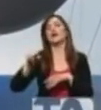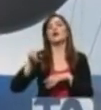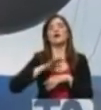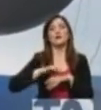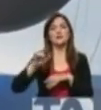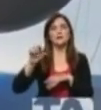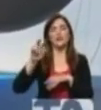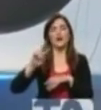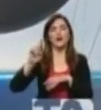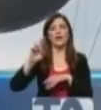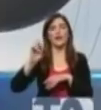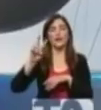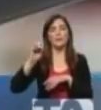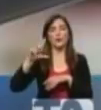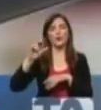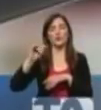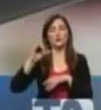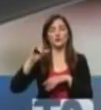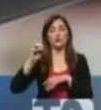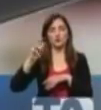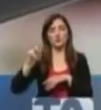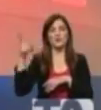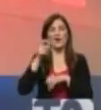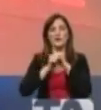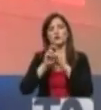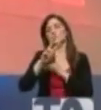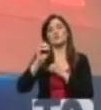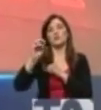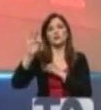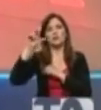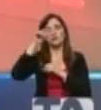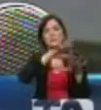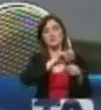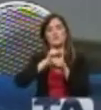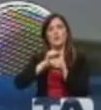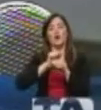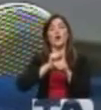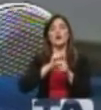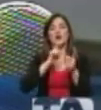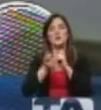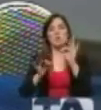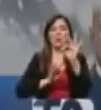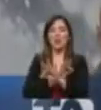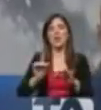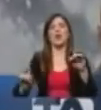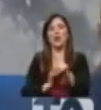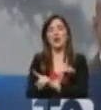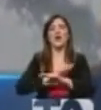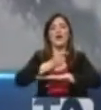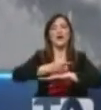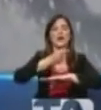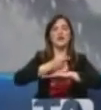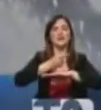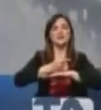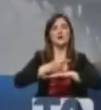que han pasado en total 4 gerentes. La crisis en estas estaciones se empezó a acentuar, dice, hace 2 años y en la actualidad